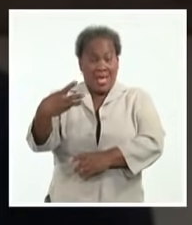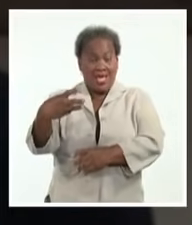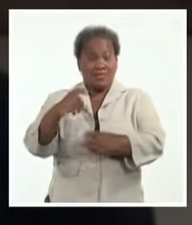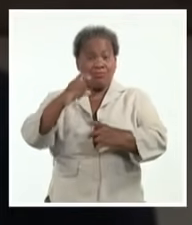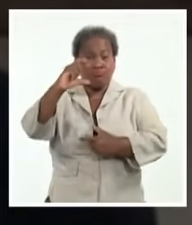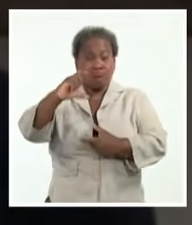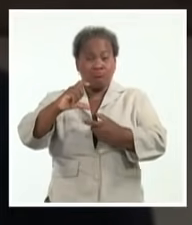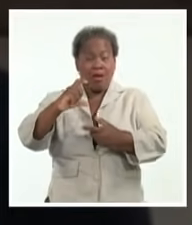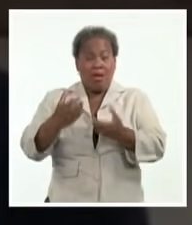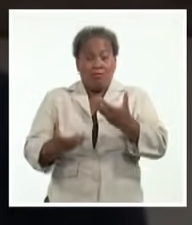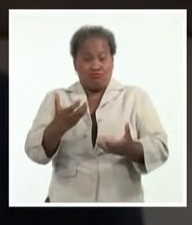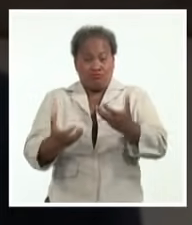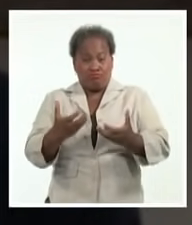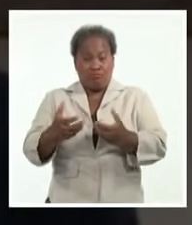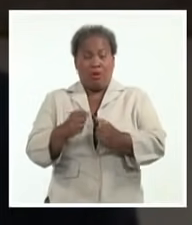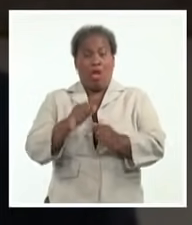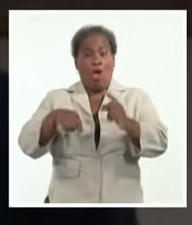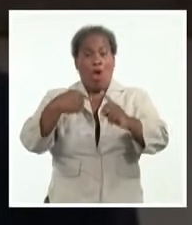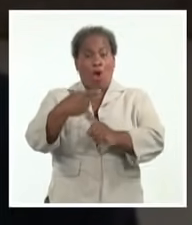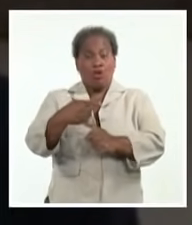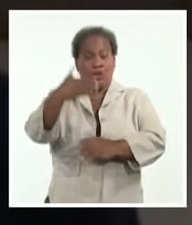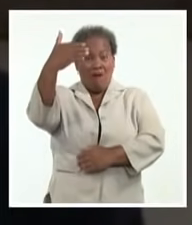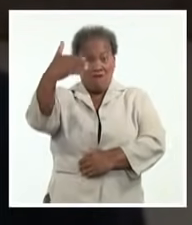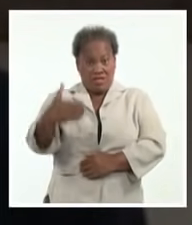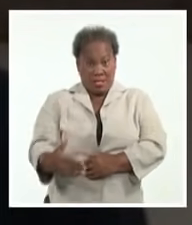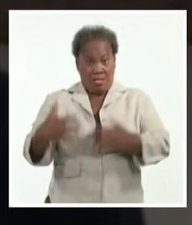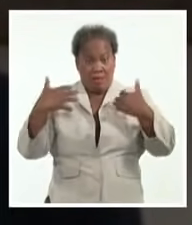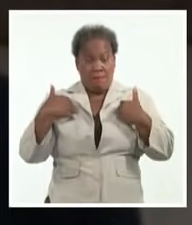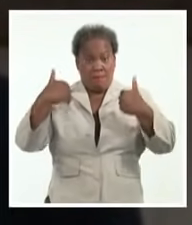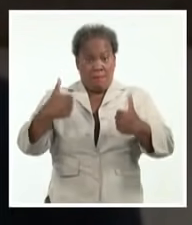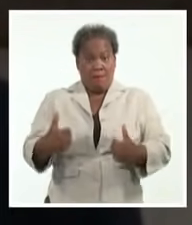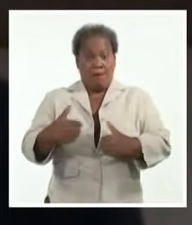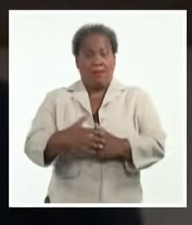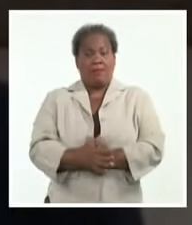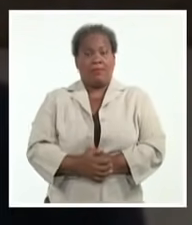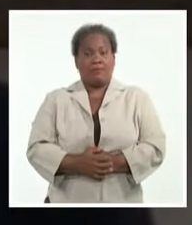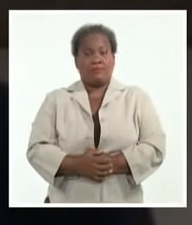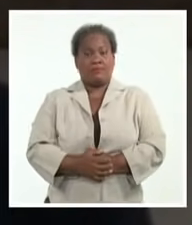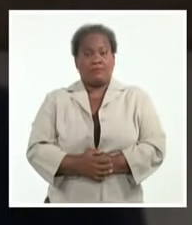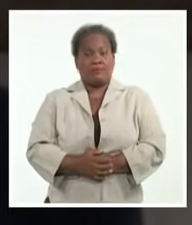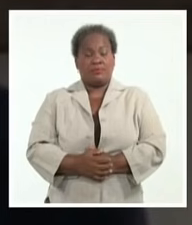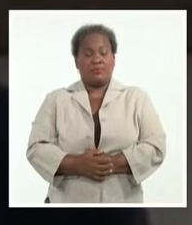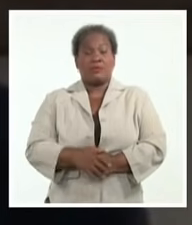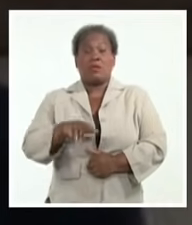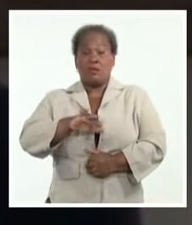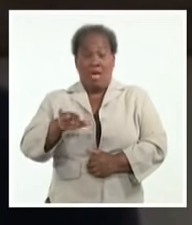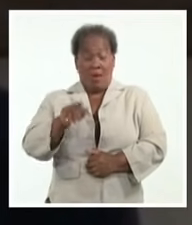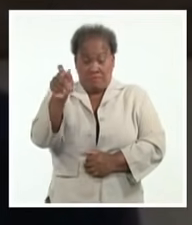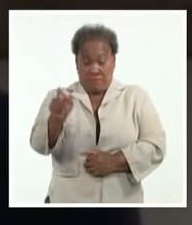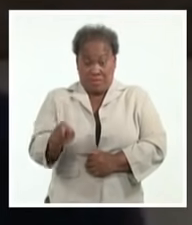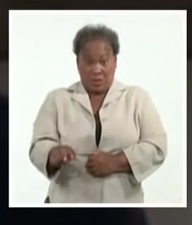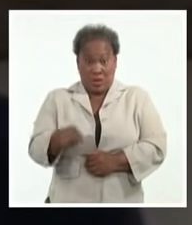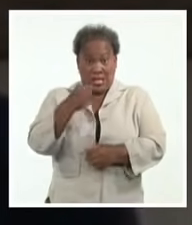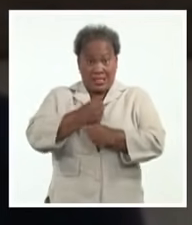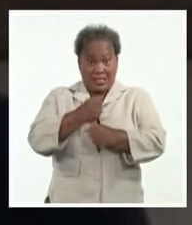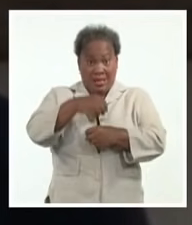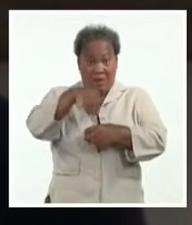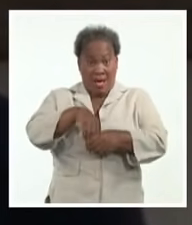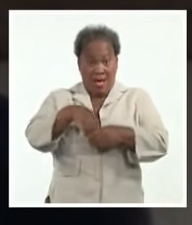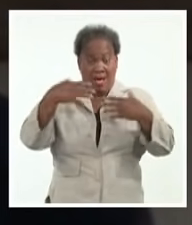la fachada de nuestra embajada en París. De inmediato nuestro personal